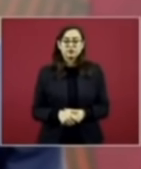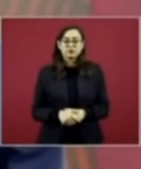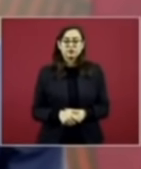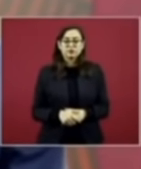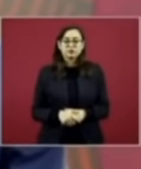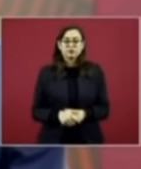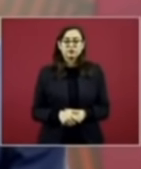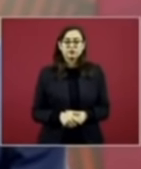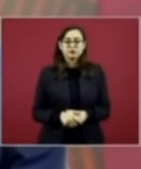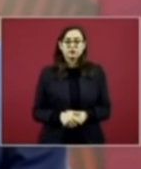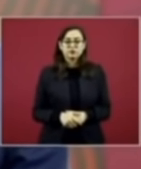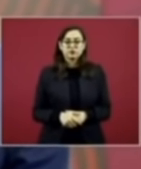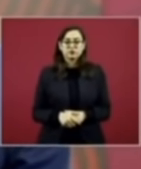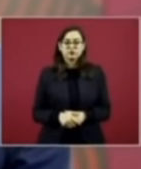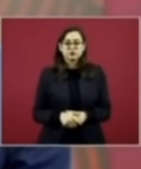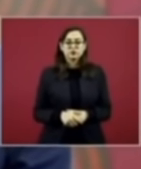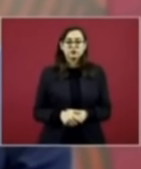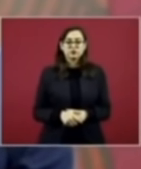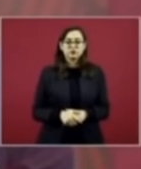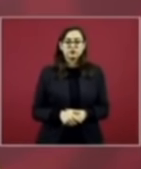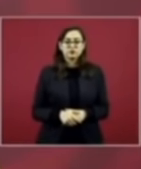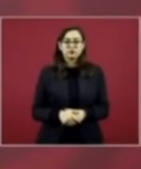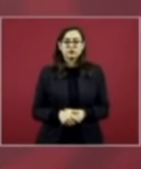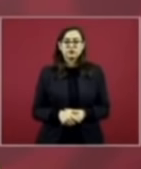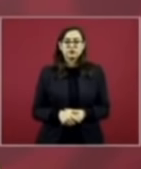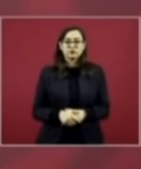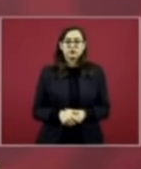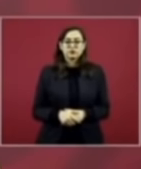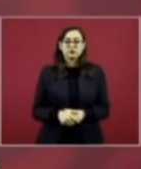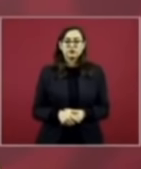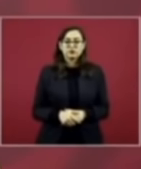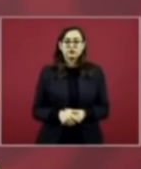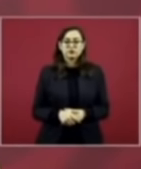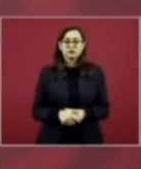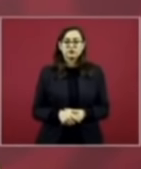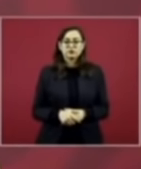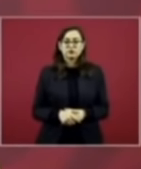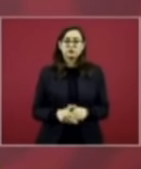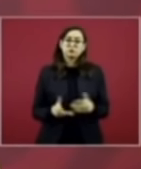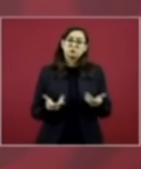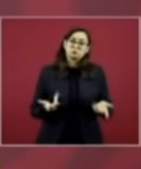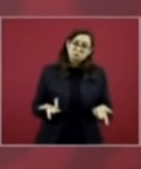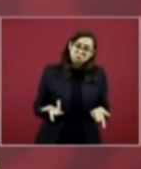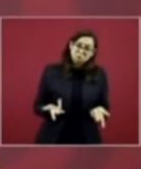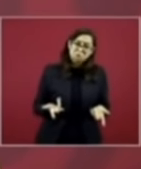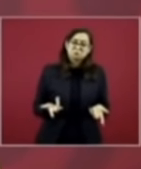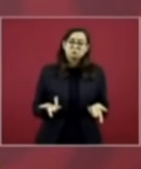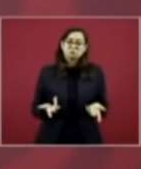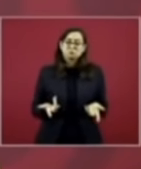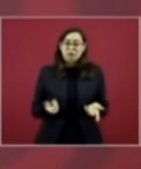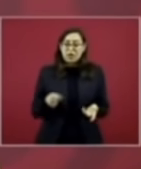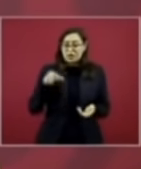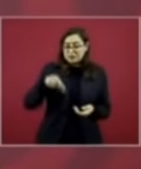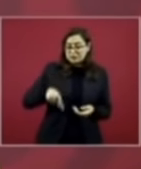tenga el estado mexicano a través de una dependencia